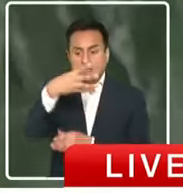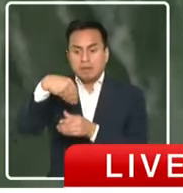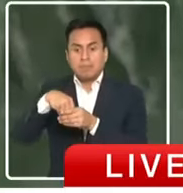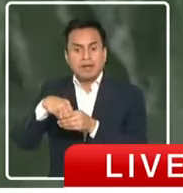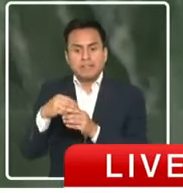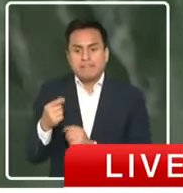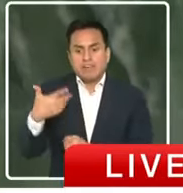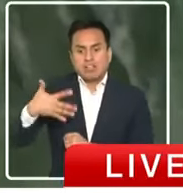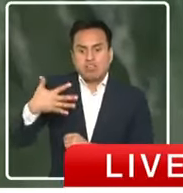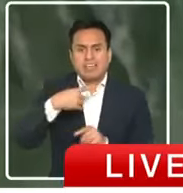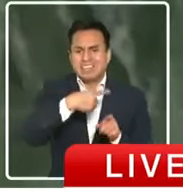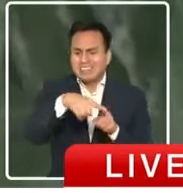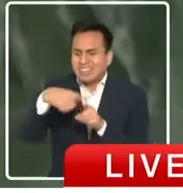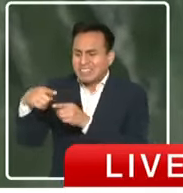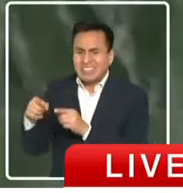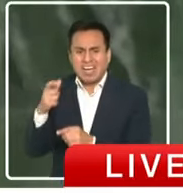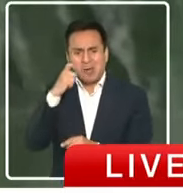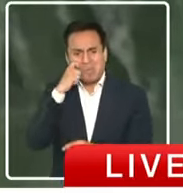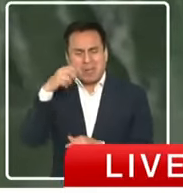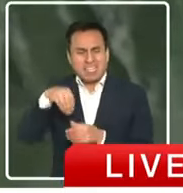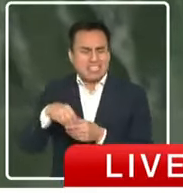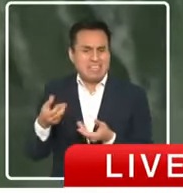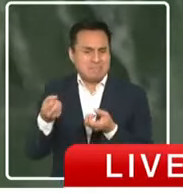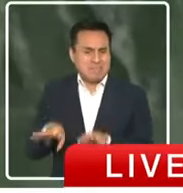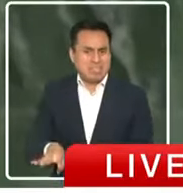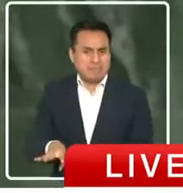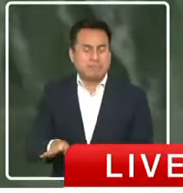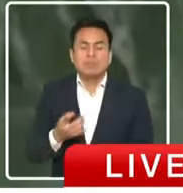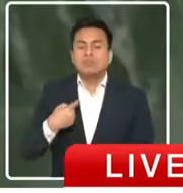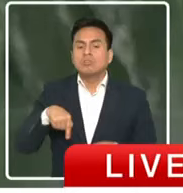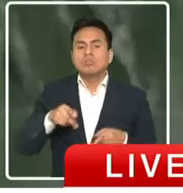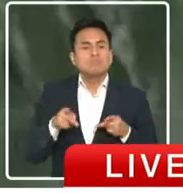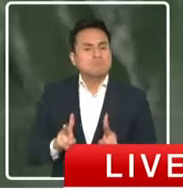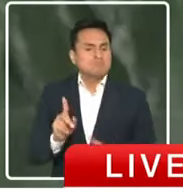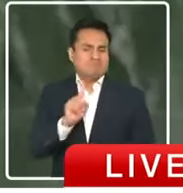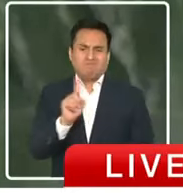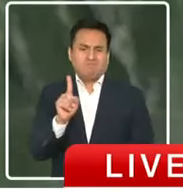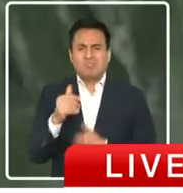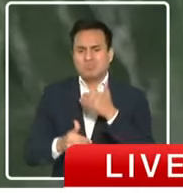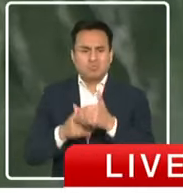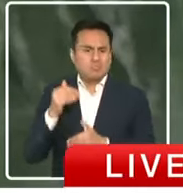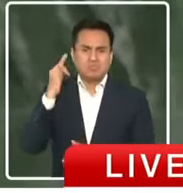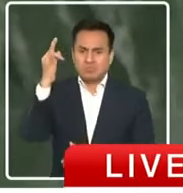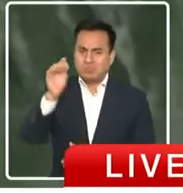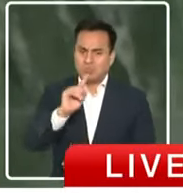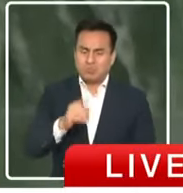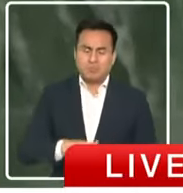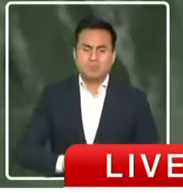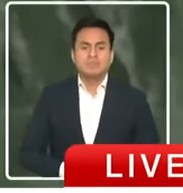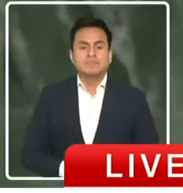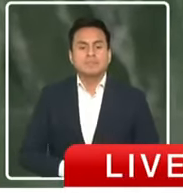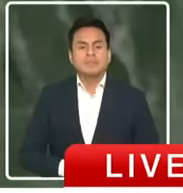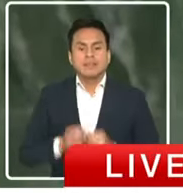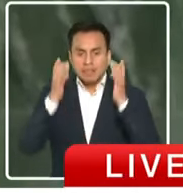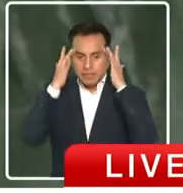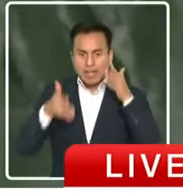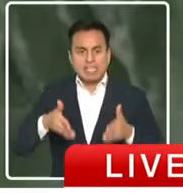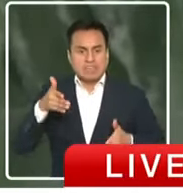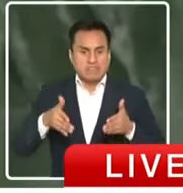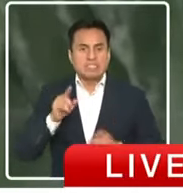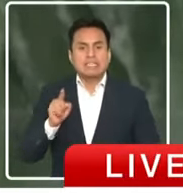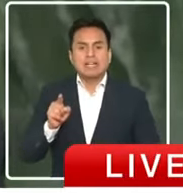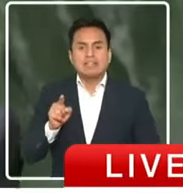la valiosa diversidad de la humanidad. No permitamos que esto suceda. La inteligencia